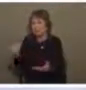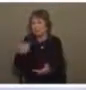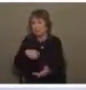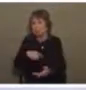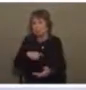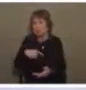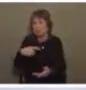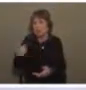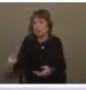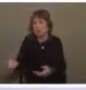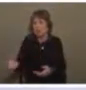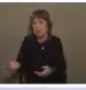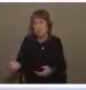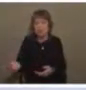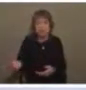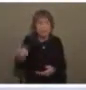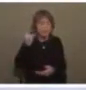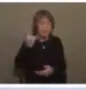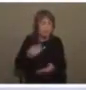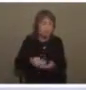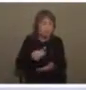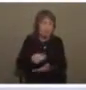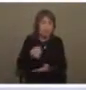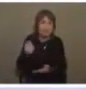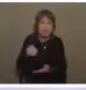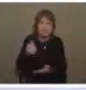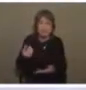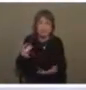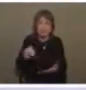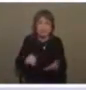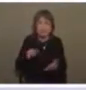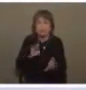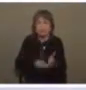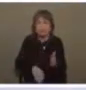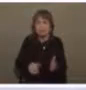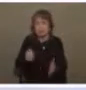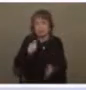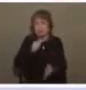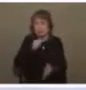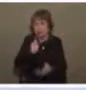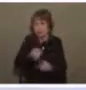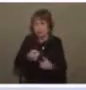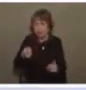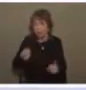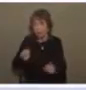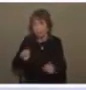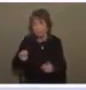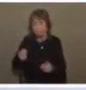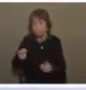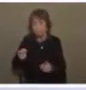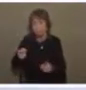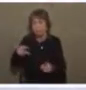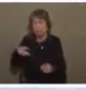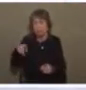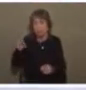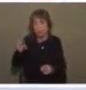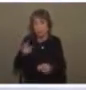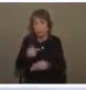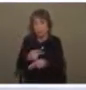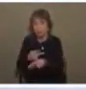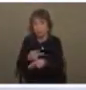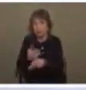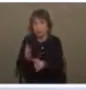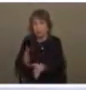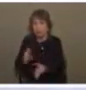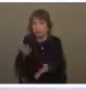más caro o más barato, si no es un producto puertorriqueño, ese dinero no necesariamente se queda en la comida puertorriqueña.